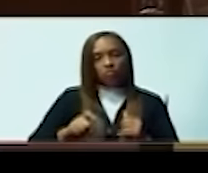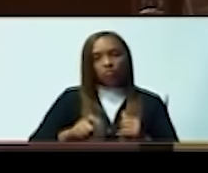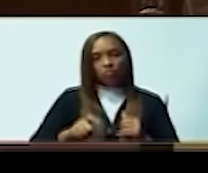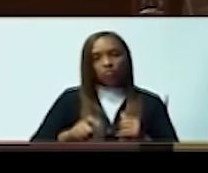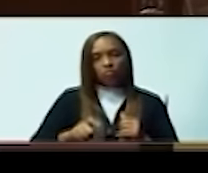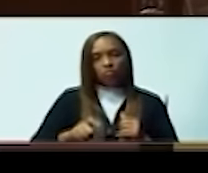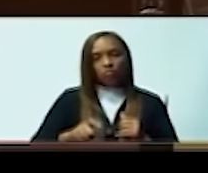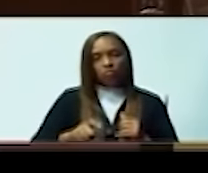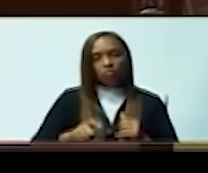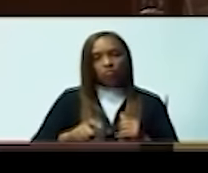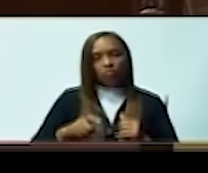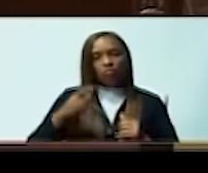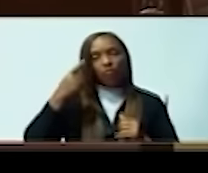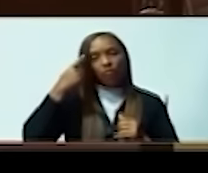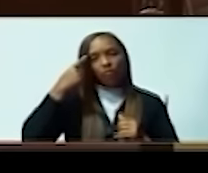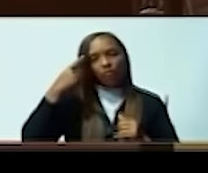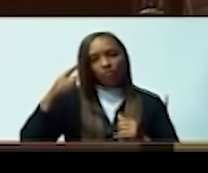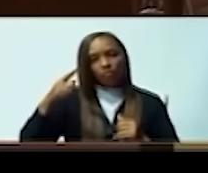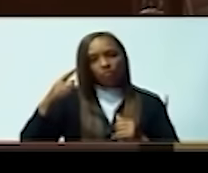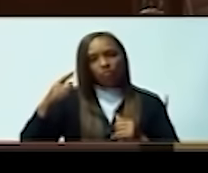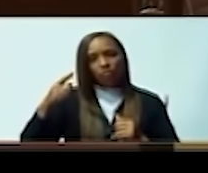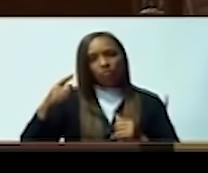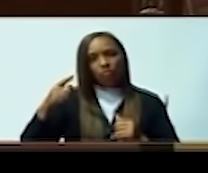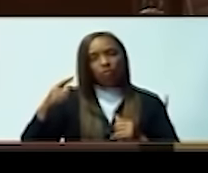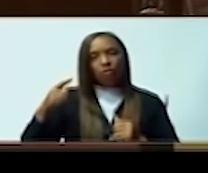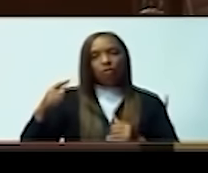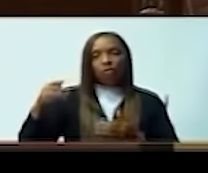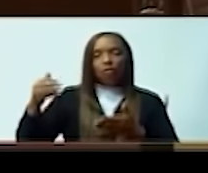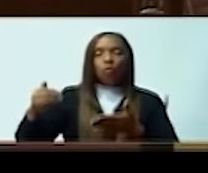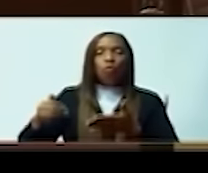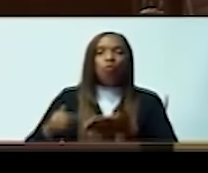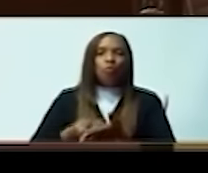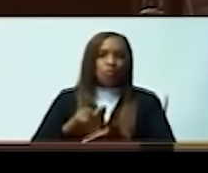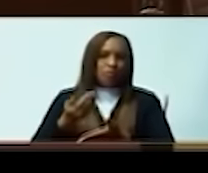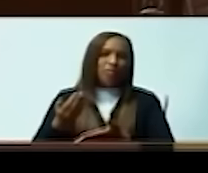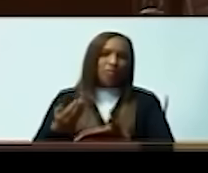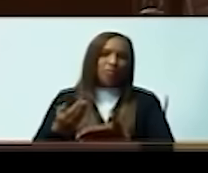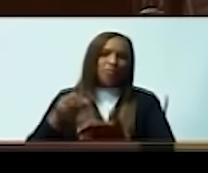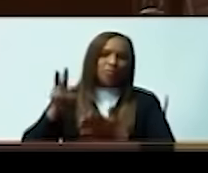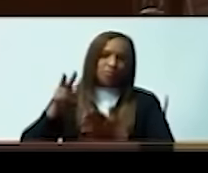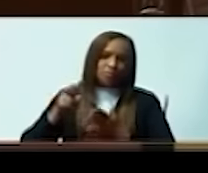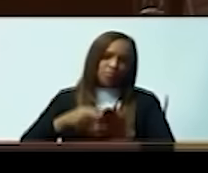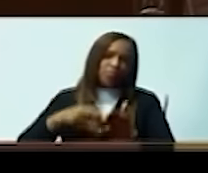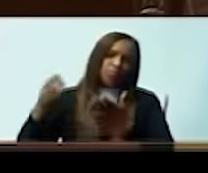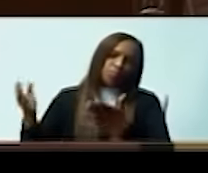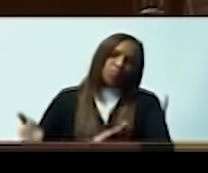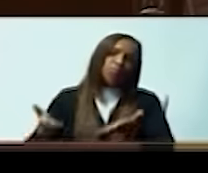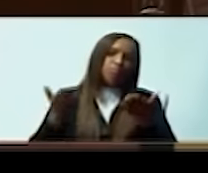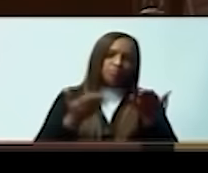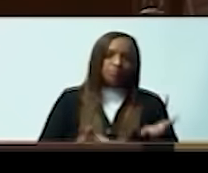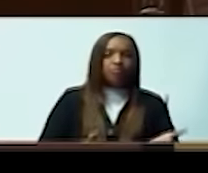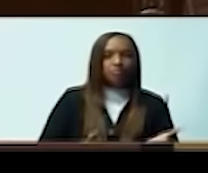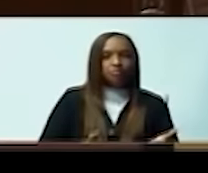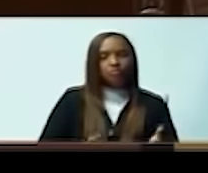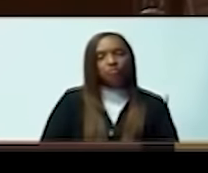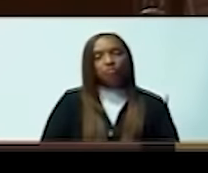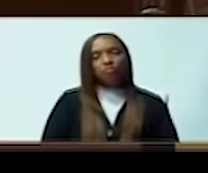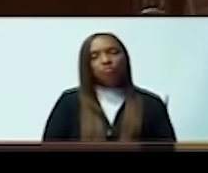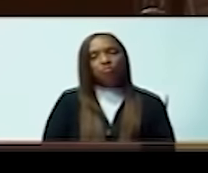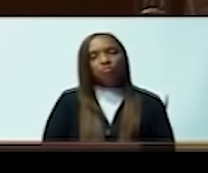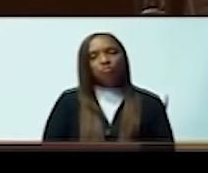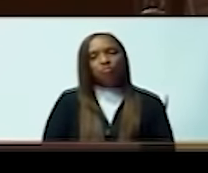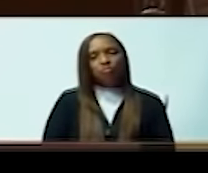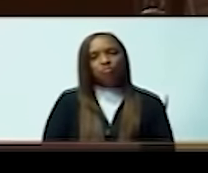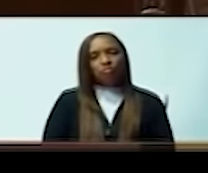un nuevo informe, entonces para qué darle lectura a este, sino esperar para darle lectura al otro informe ya cuando venga, y